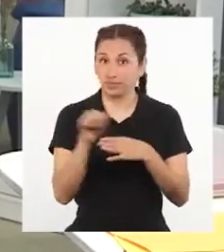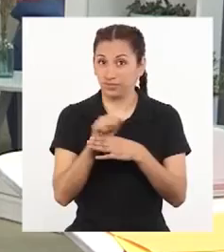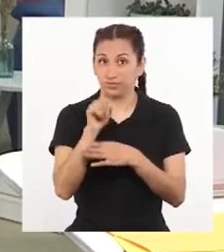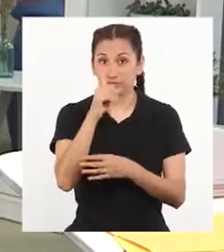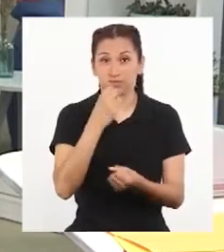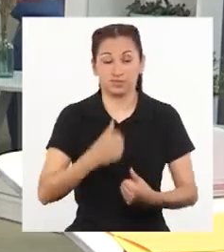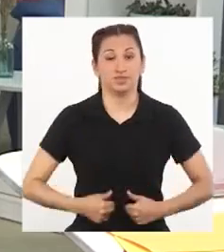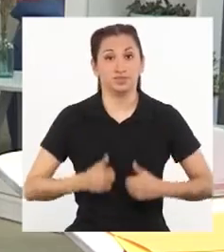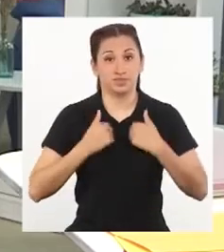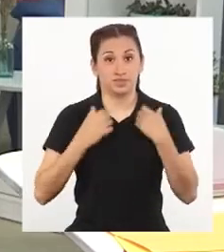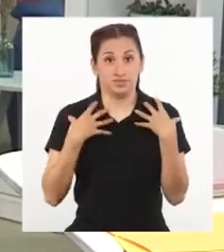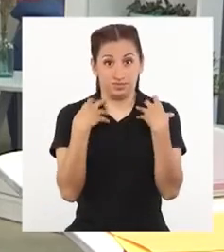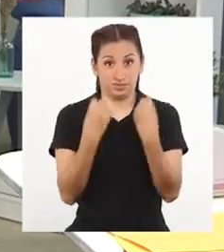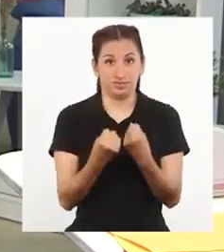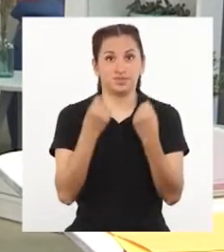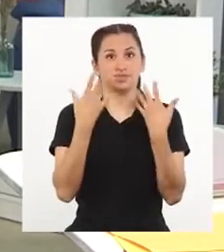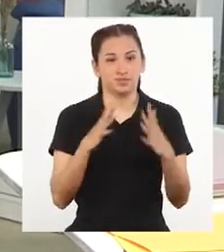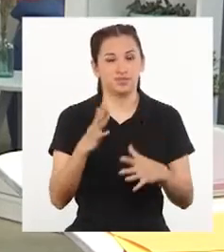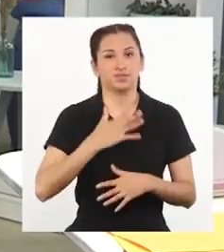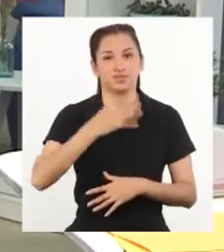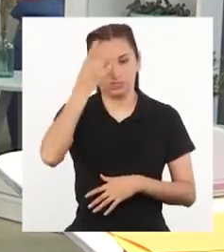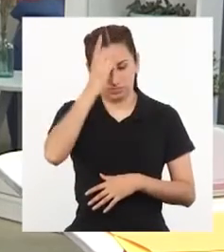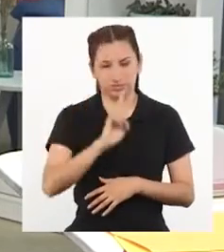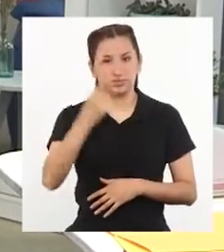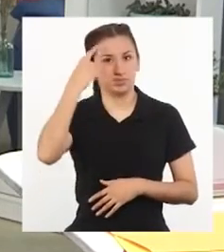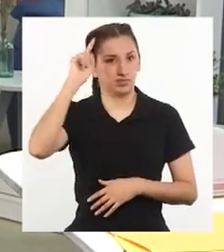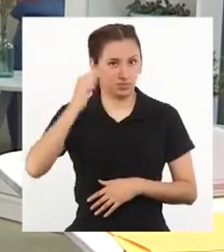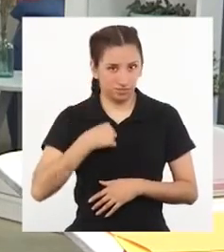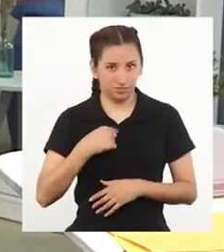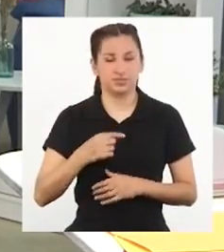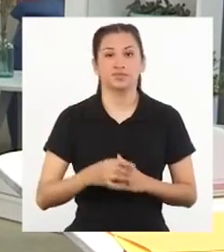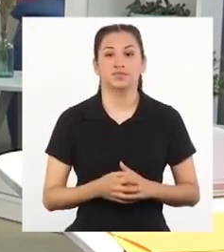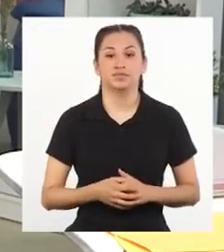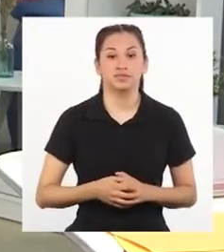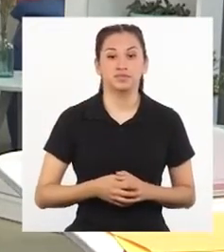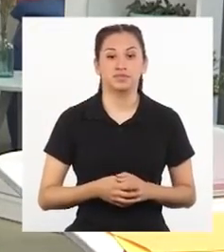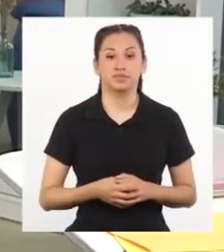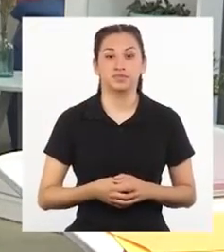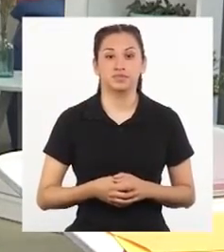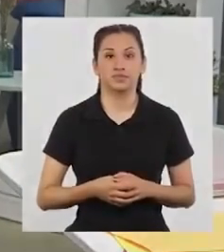un estilo de vida saludable es algo que ya decidí para mi vida.